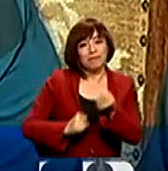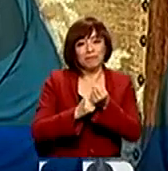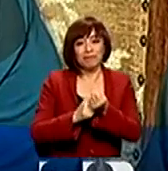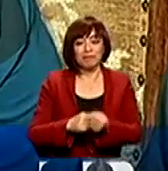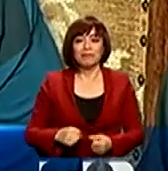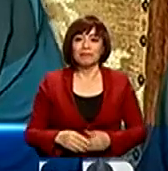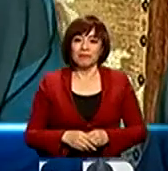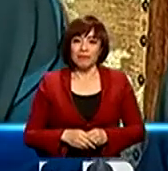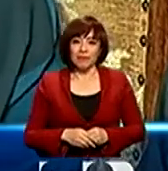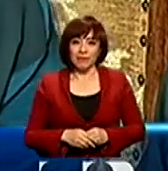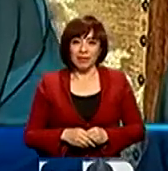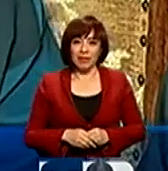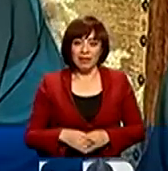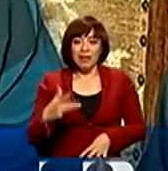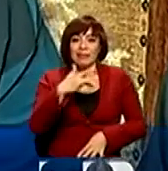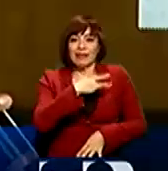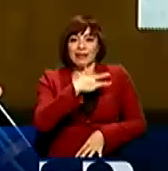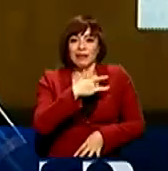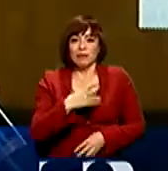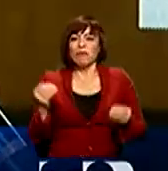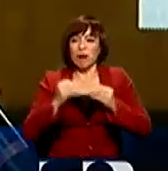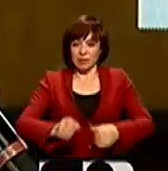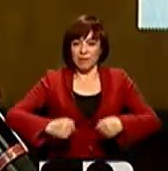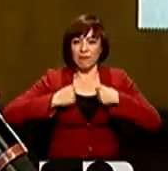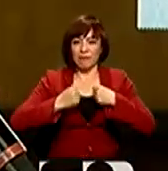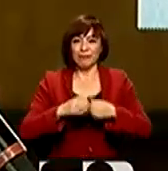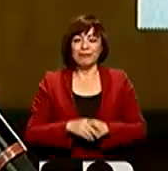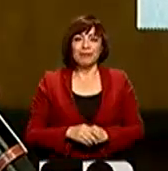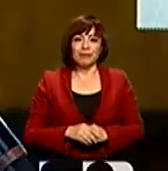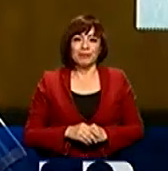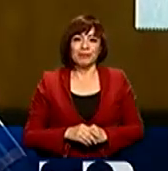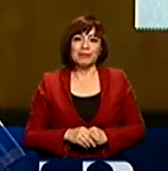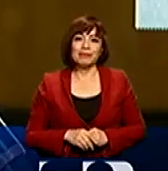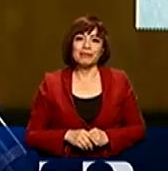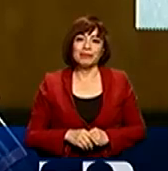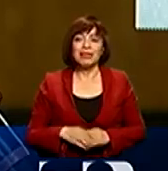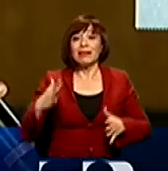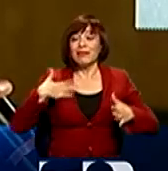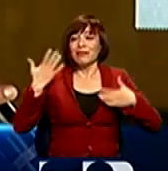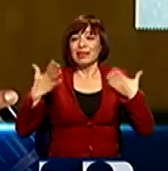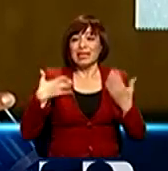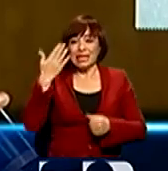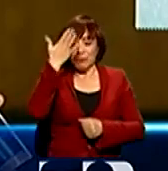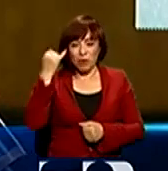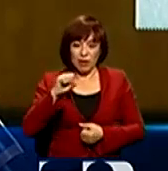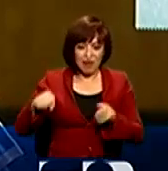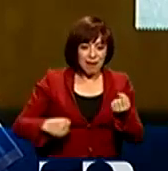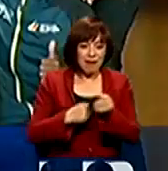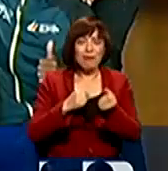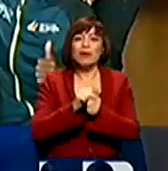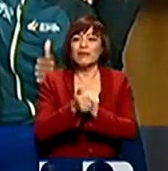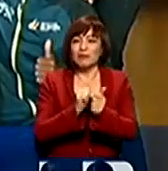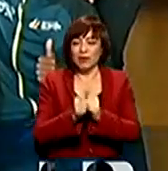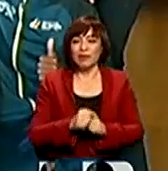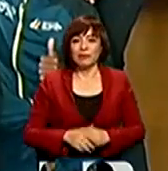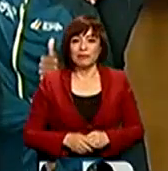Y eso nos hace más fuertes. Muy feliz al haber aportado con un granito de arena a mi país. Con